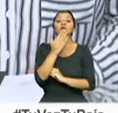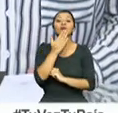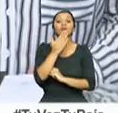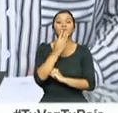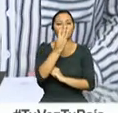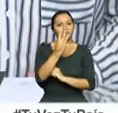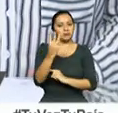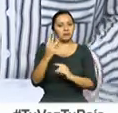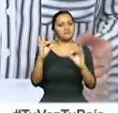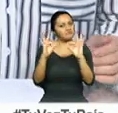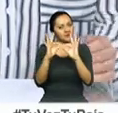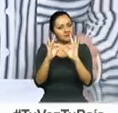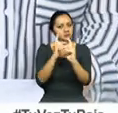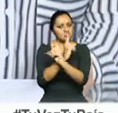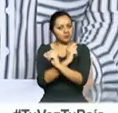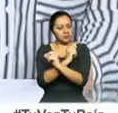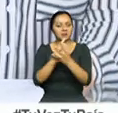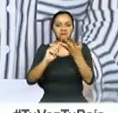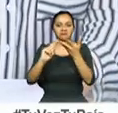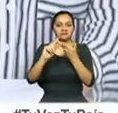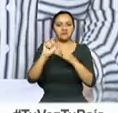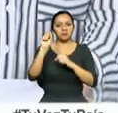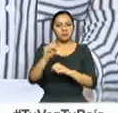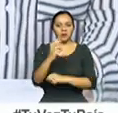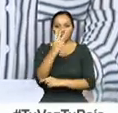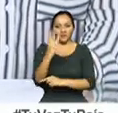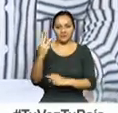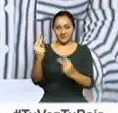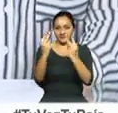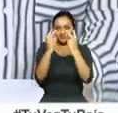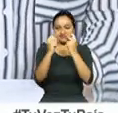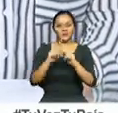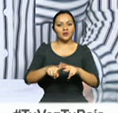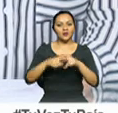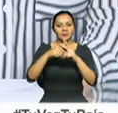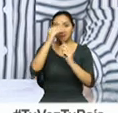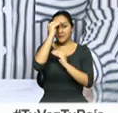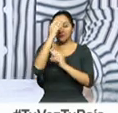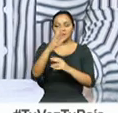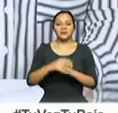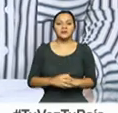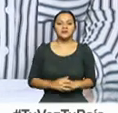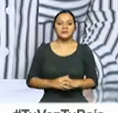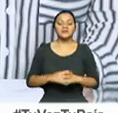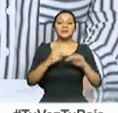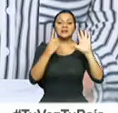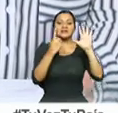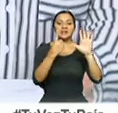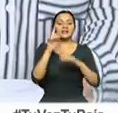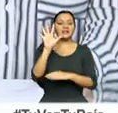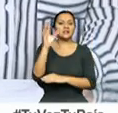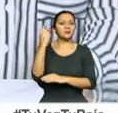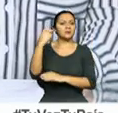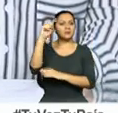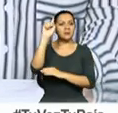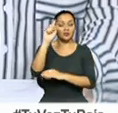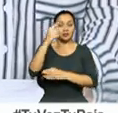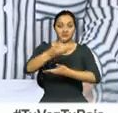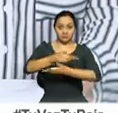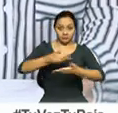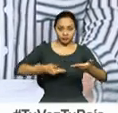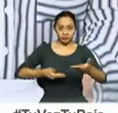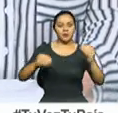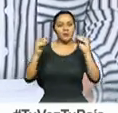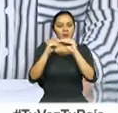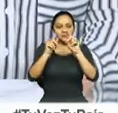nuestras redes sociales a través de streaming. Iniciamos con la información. Más de 65 millones de papeletas y más